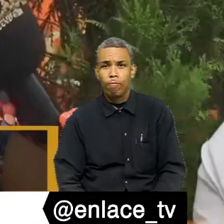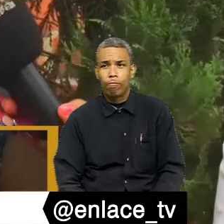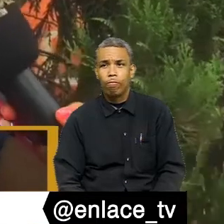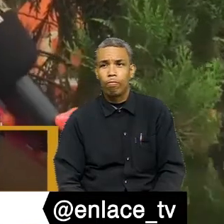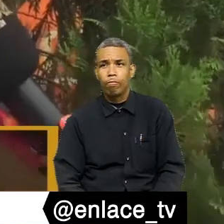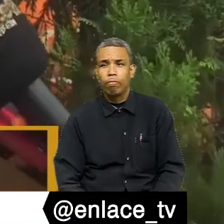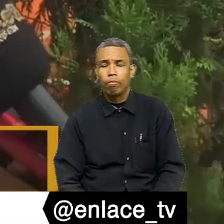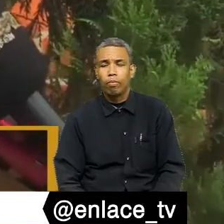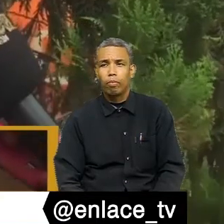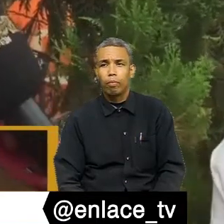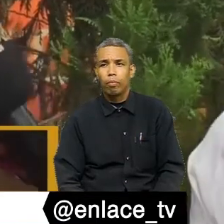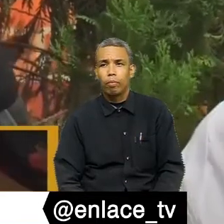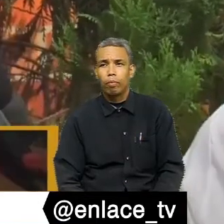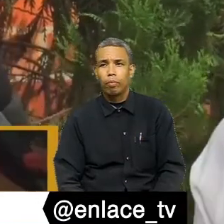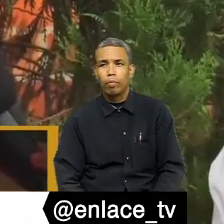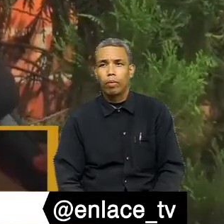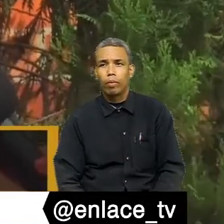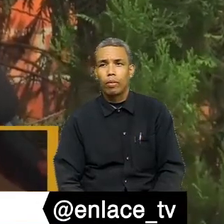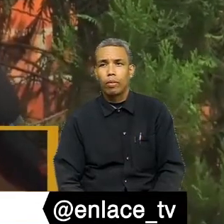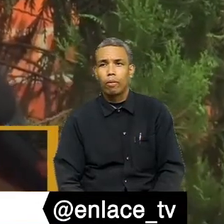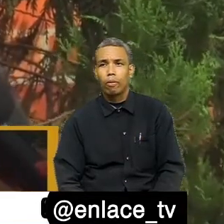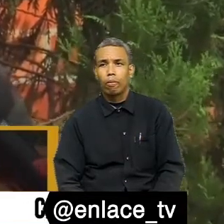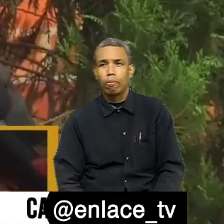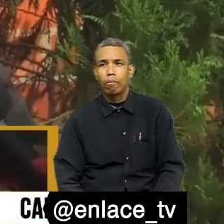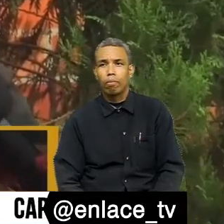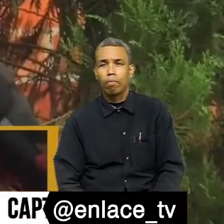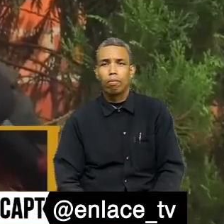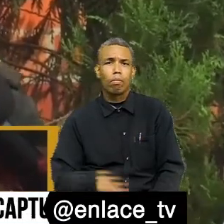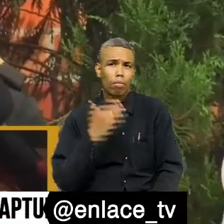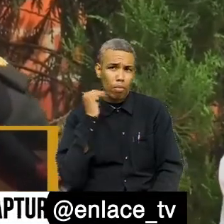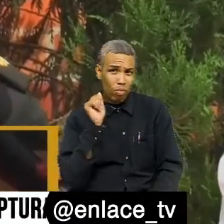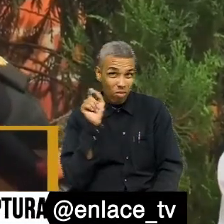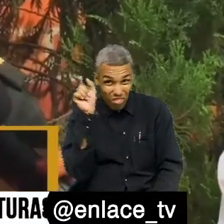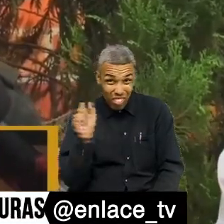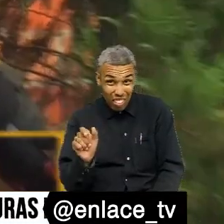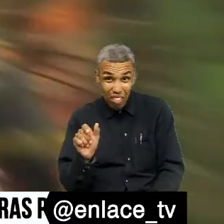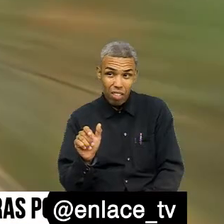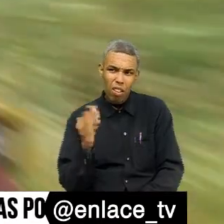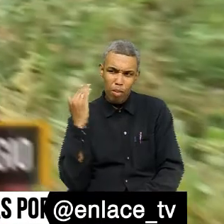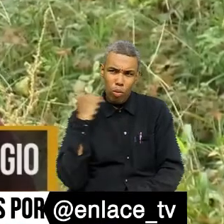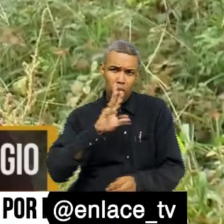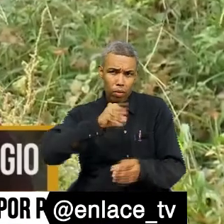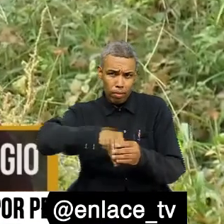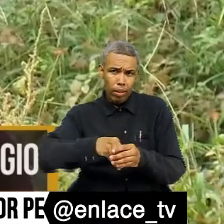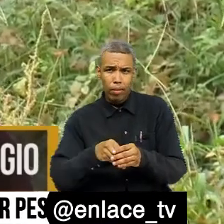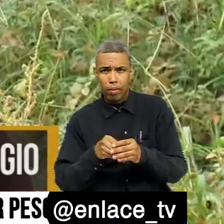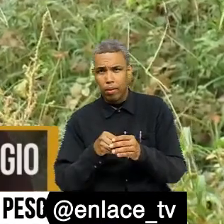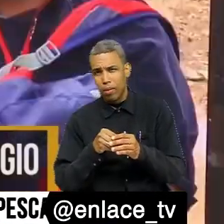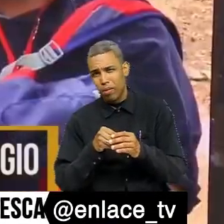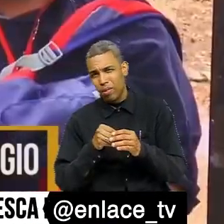Parece que hay una persona que está recién salida de la cárcel y podría estar implicada en esta situación.